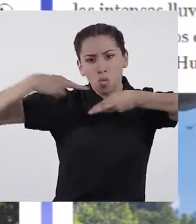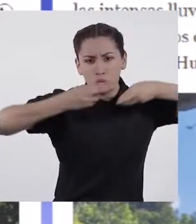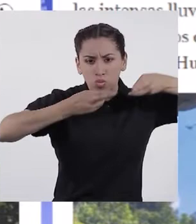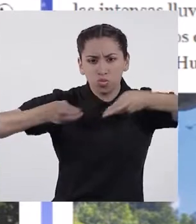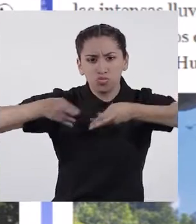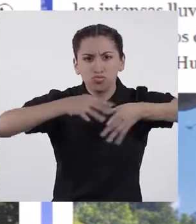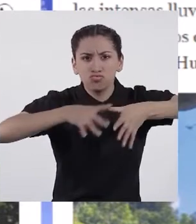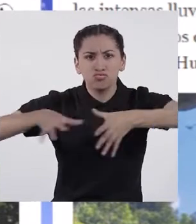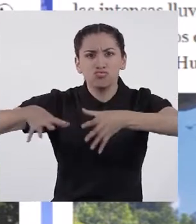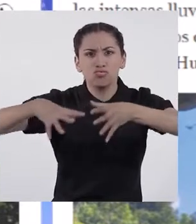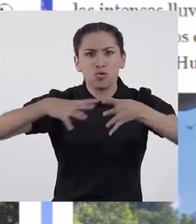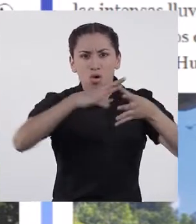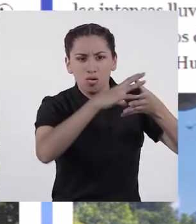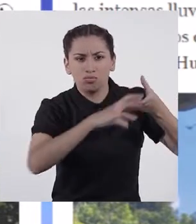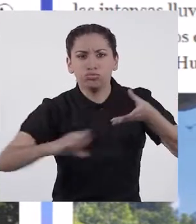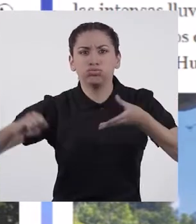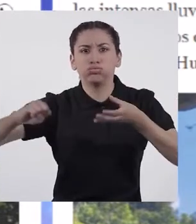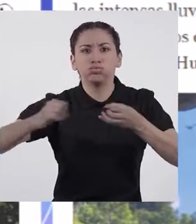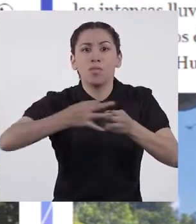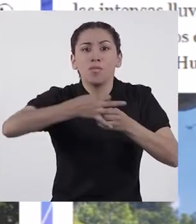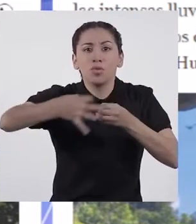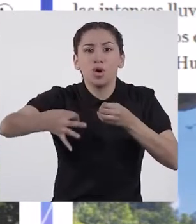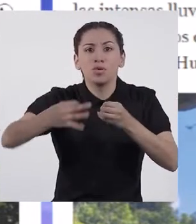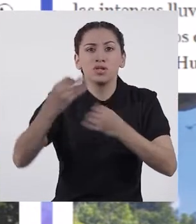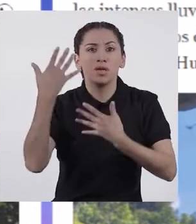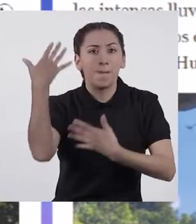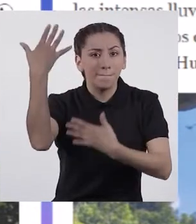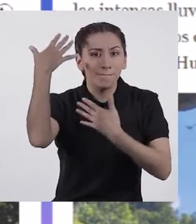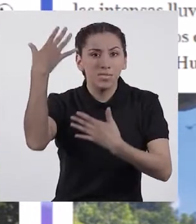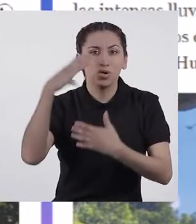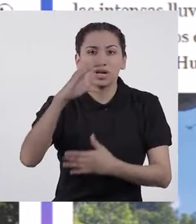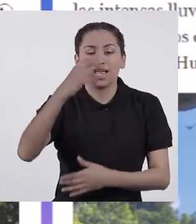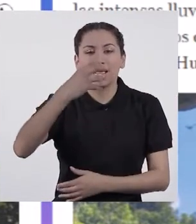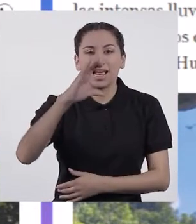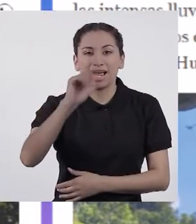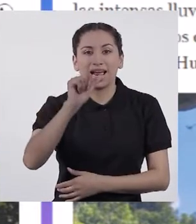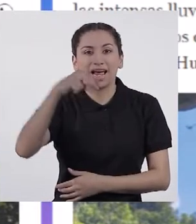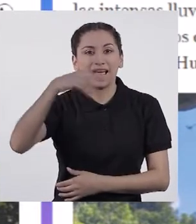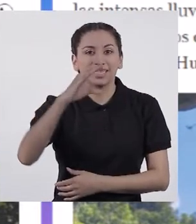Huaico arrasó con el distrito piurano de Canchaque.